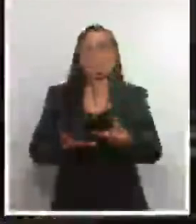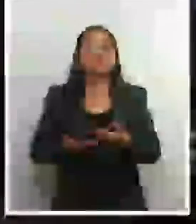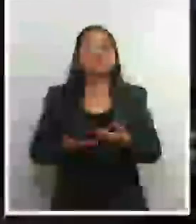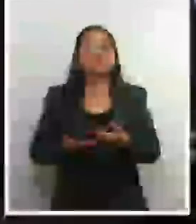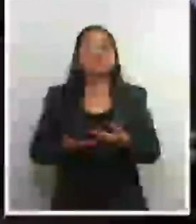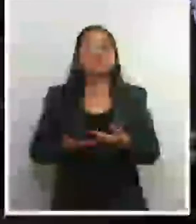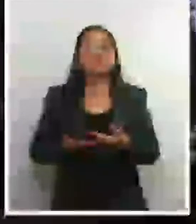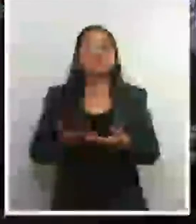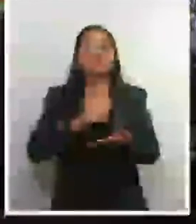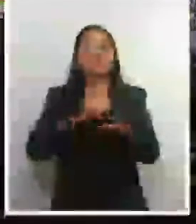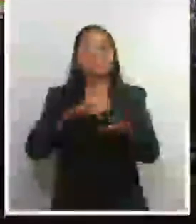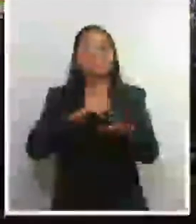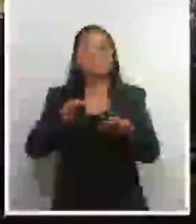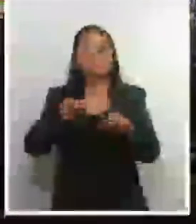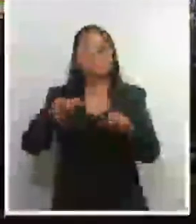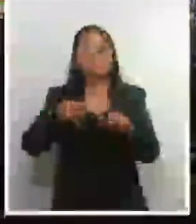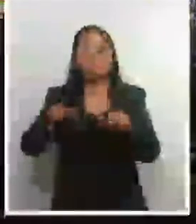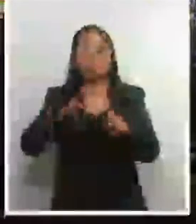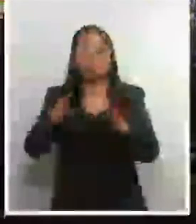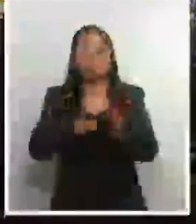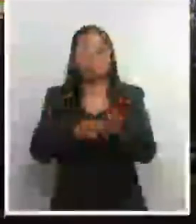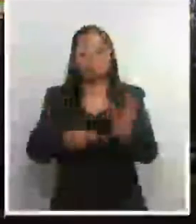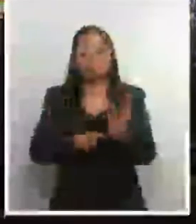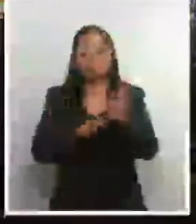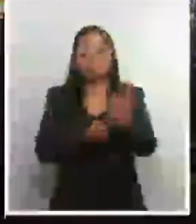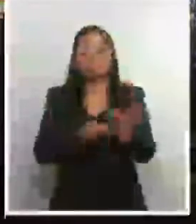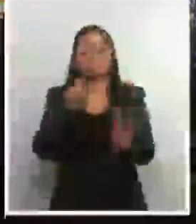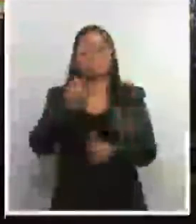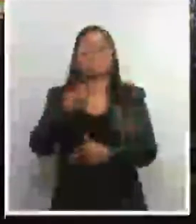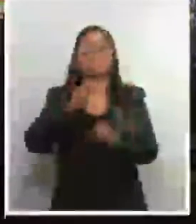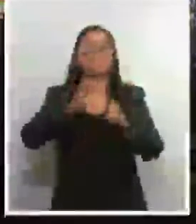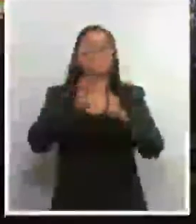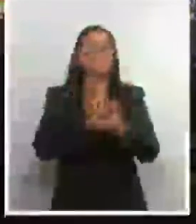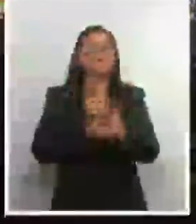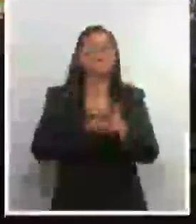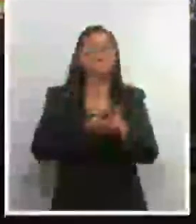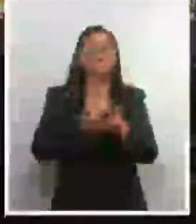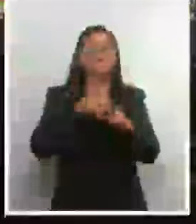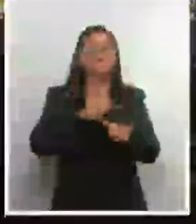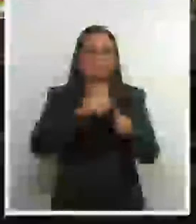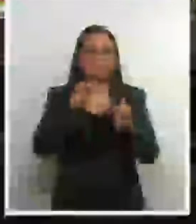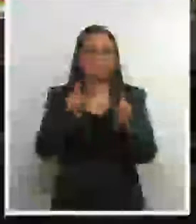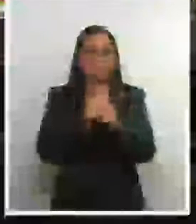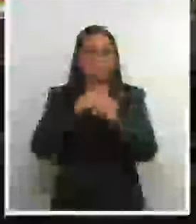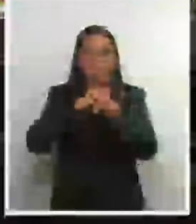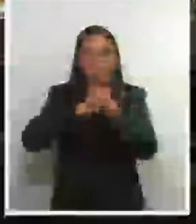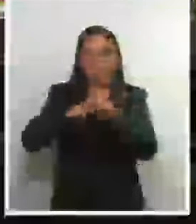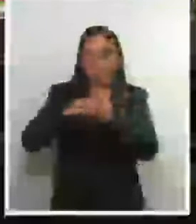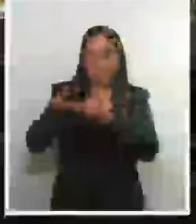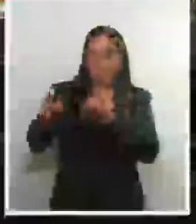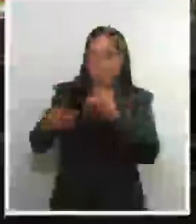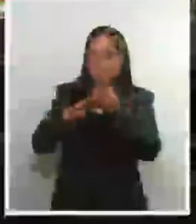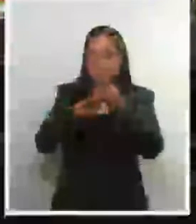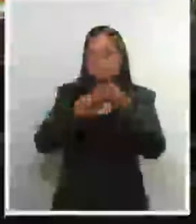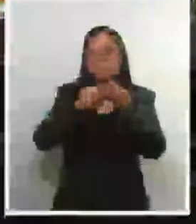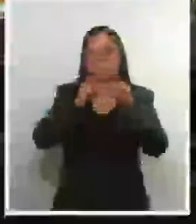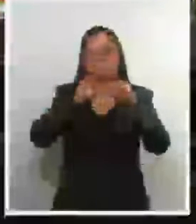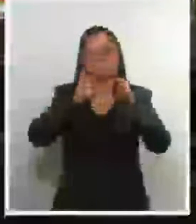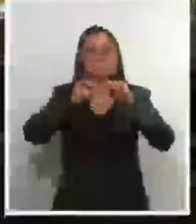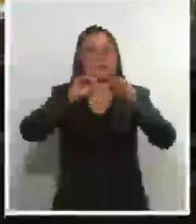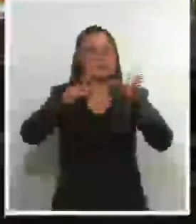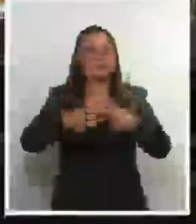Lectura a las reservas presentadas por la comisión con la siguiente